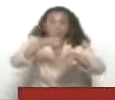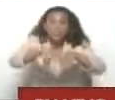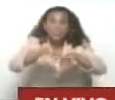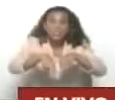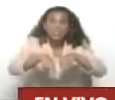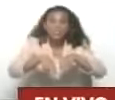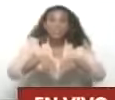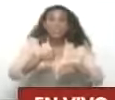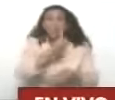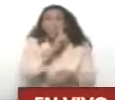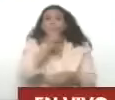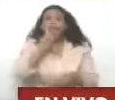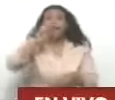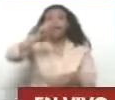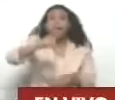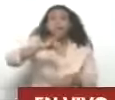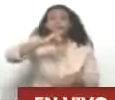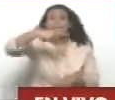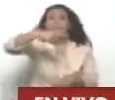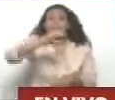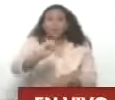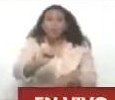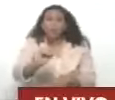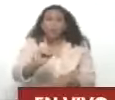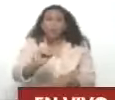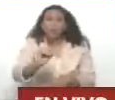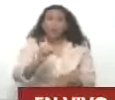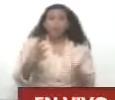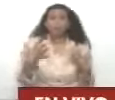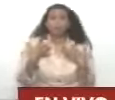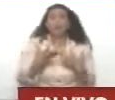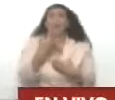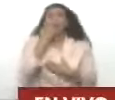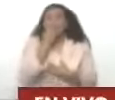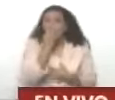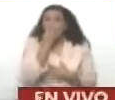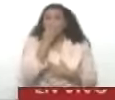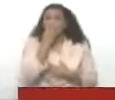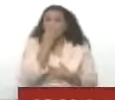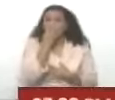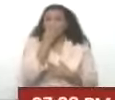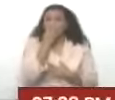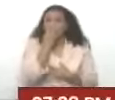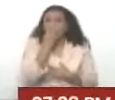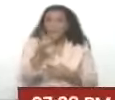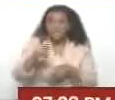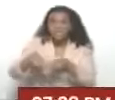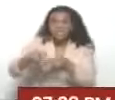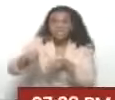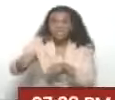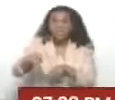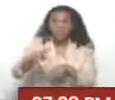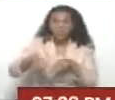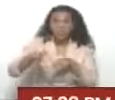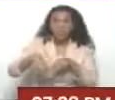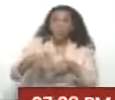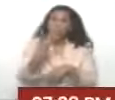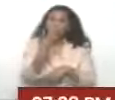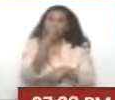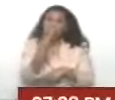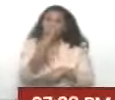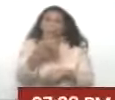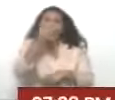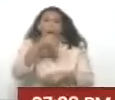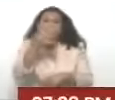llamaban Nico y que le daba ataques de asma todos los días. A ese niño, Nico, desde los 2 años mi